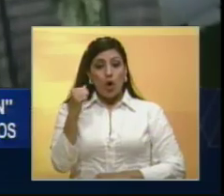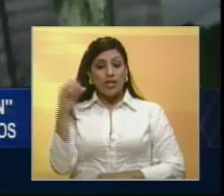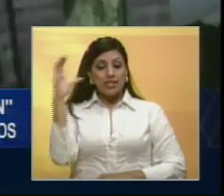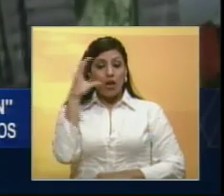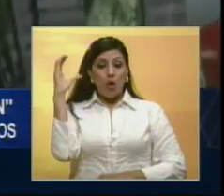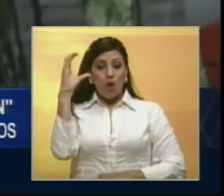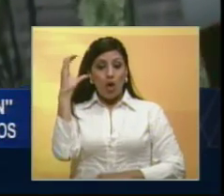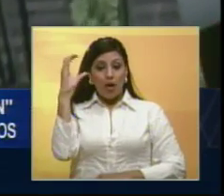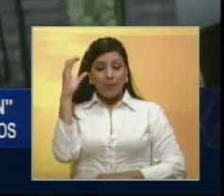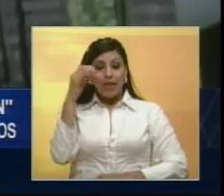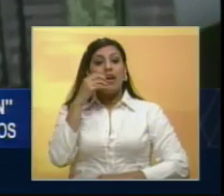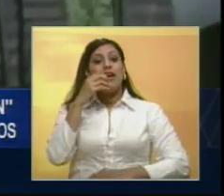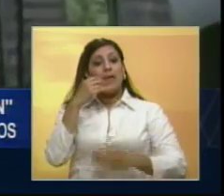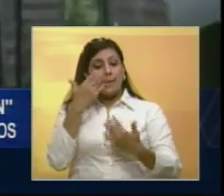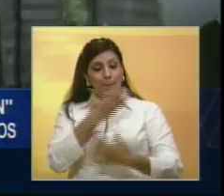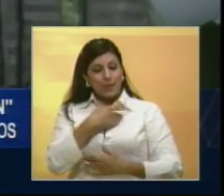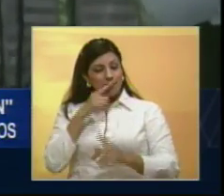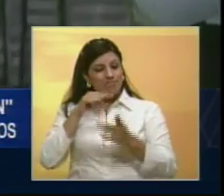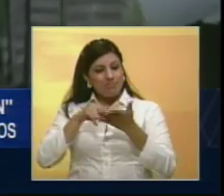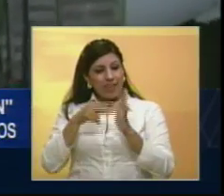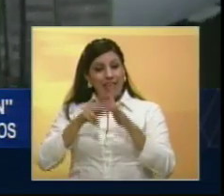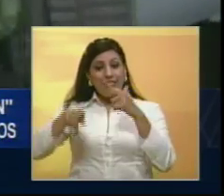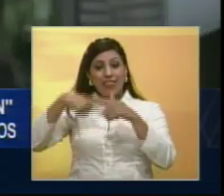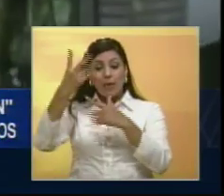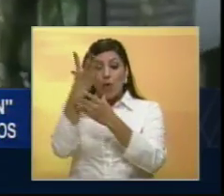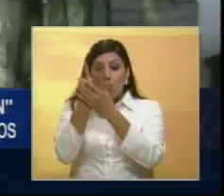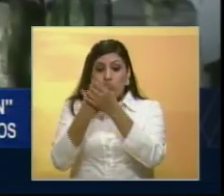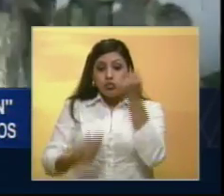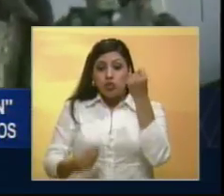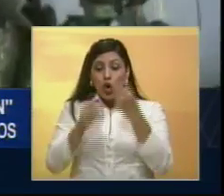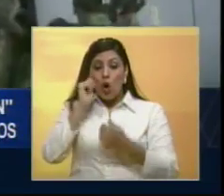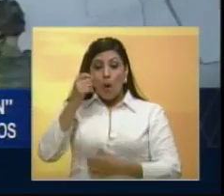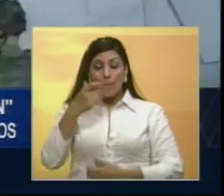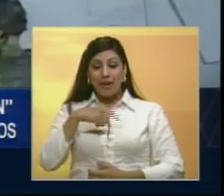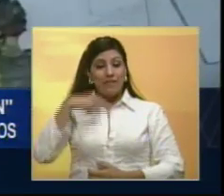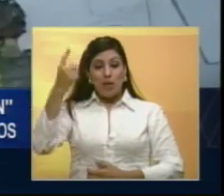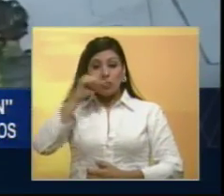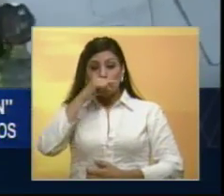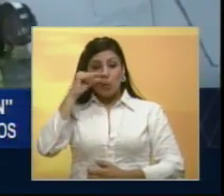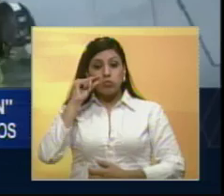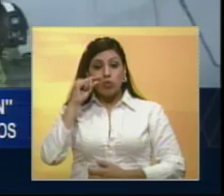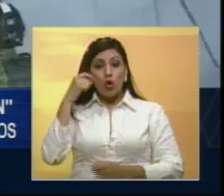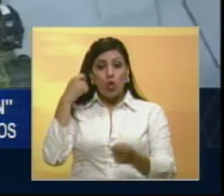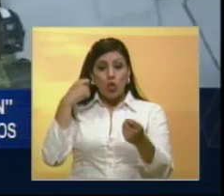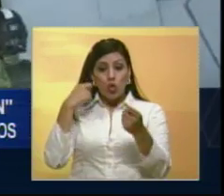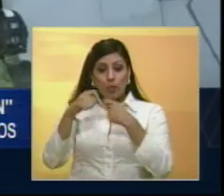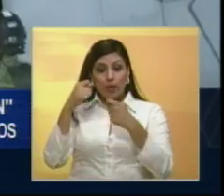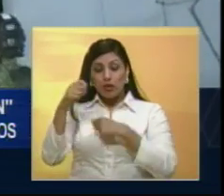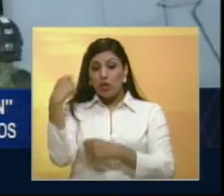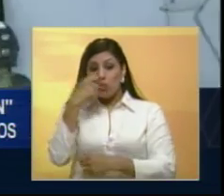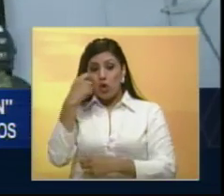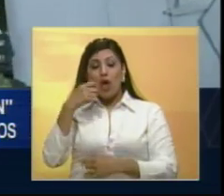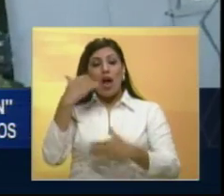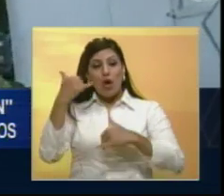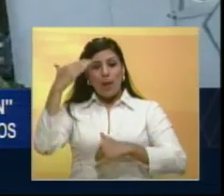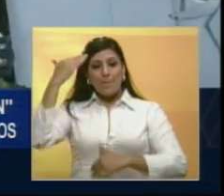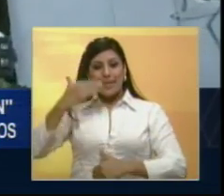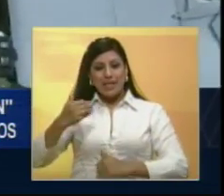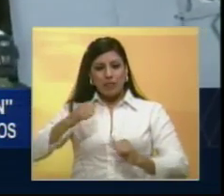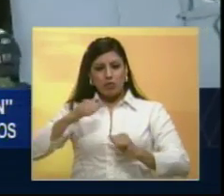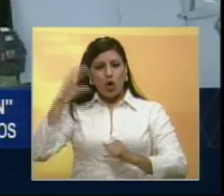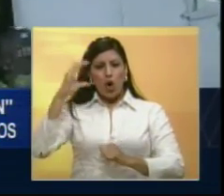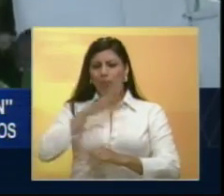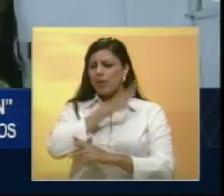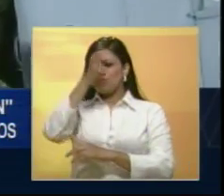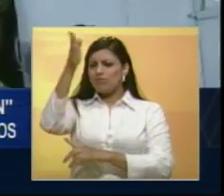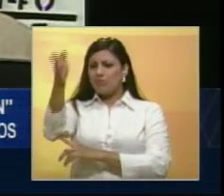José Serrano. Serrano precisó que luego de la fuga del capo mexicano, varios generales retirados y oficiales activos colombianos